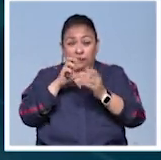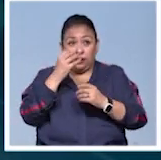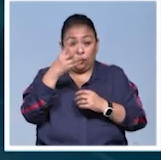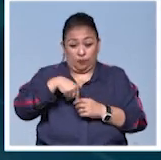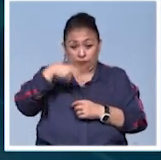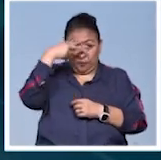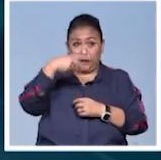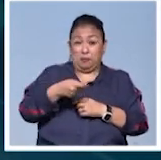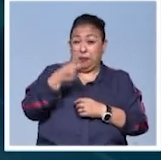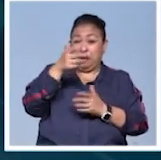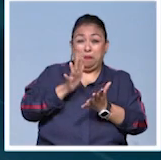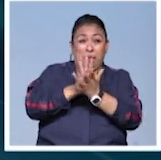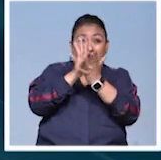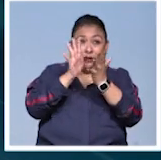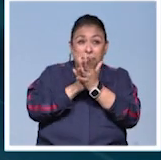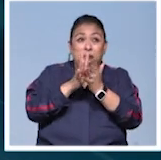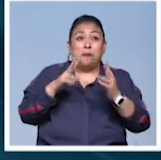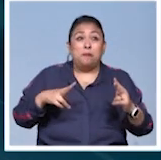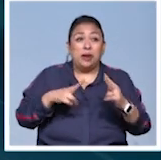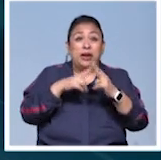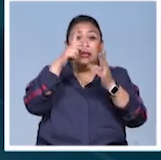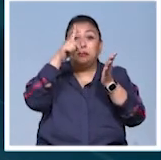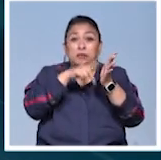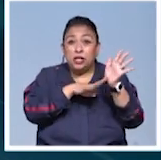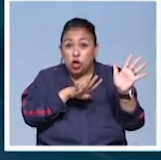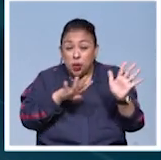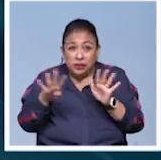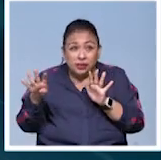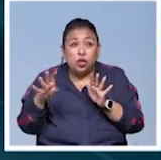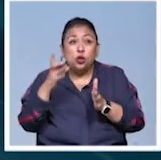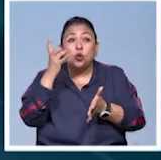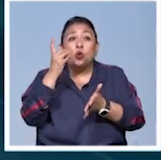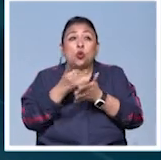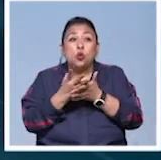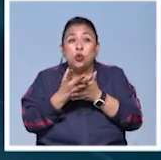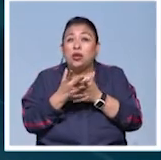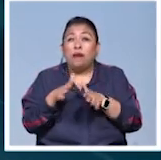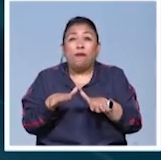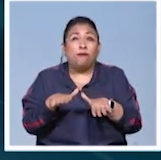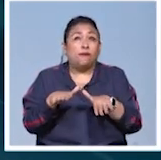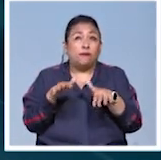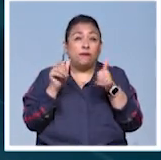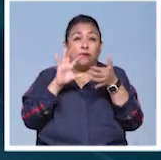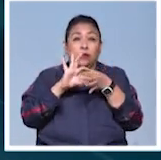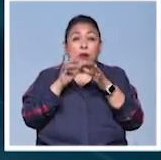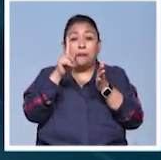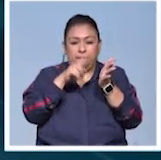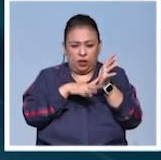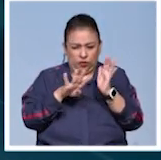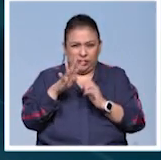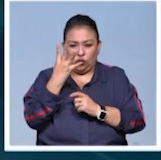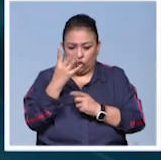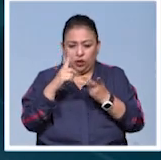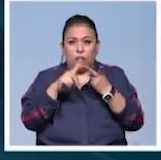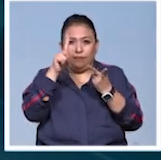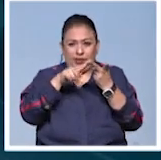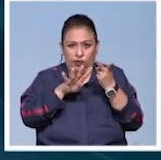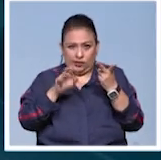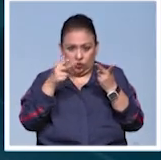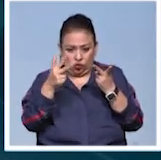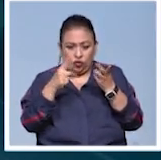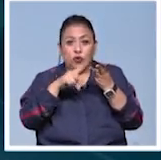su primera participación en París de 1900, solamente se ha ausentado de las citas olímpicas de 1904,